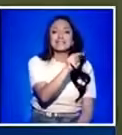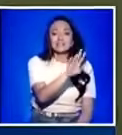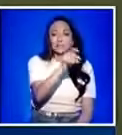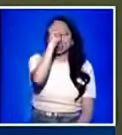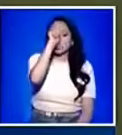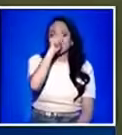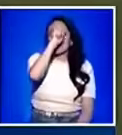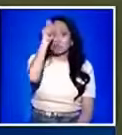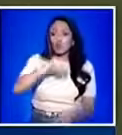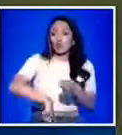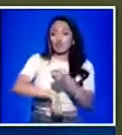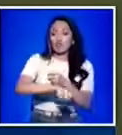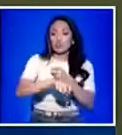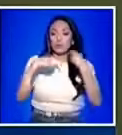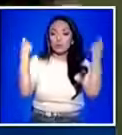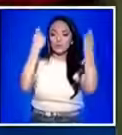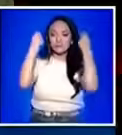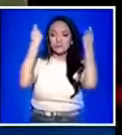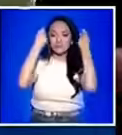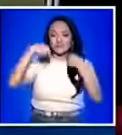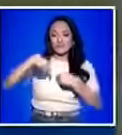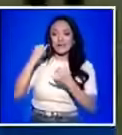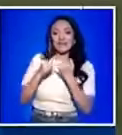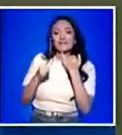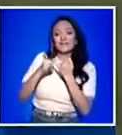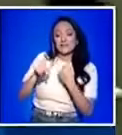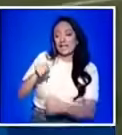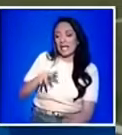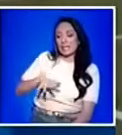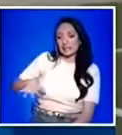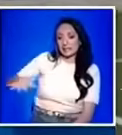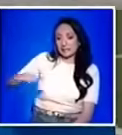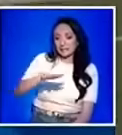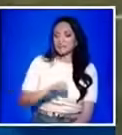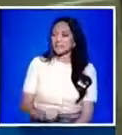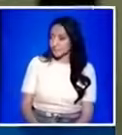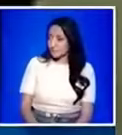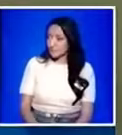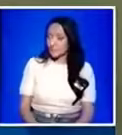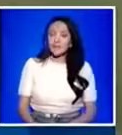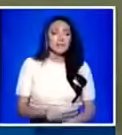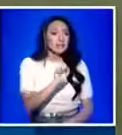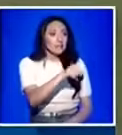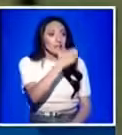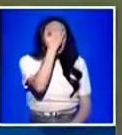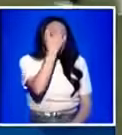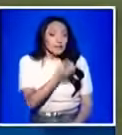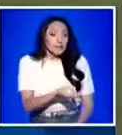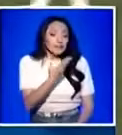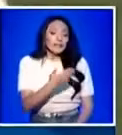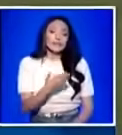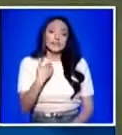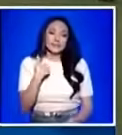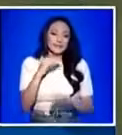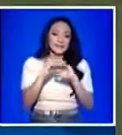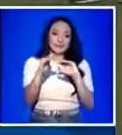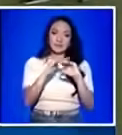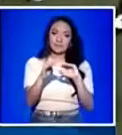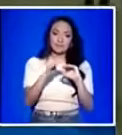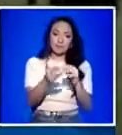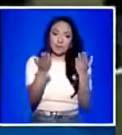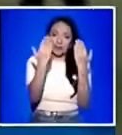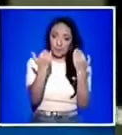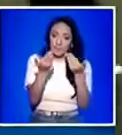domingo. Es una fiesta deportiva donde van a estar también los vecinos. Mi querida vecina. Buenos días. Igual, una cordial